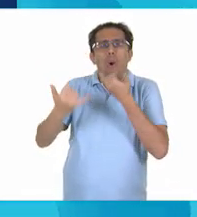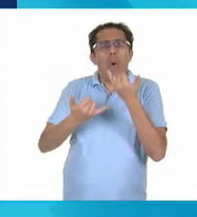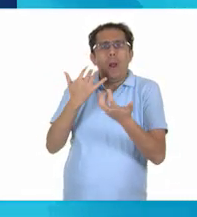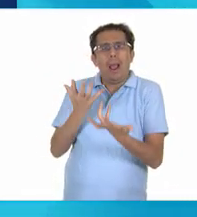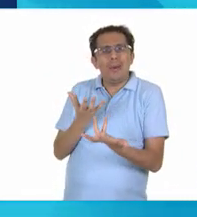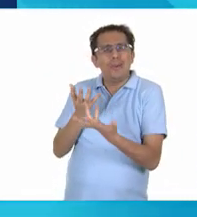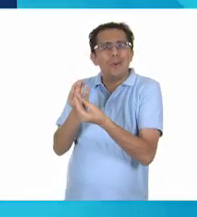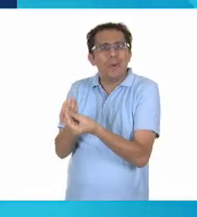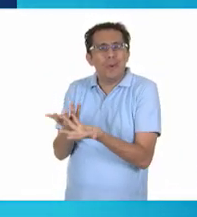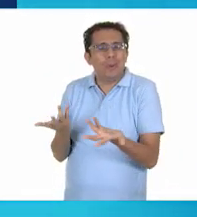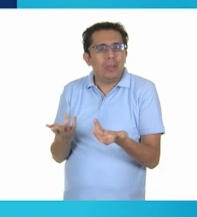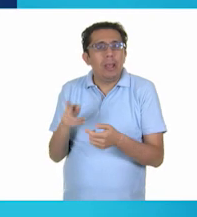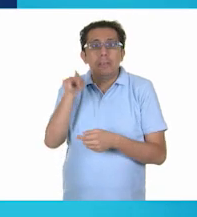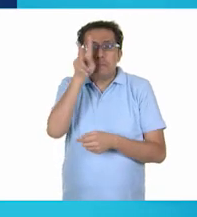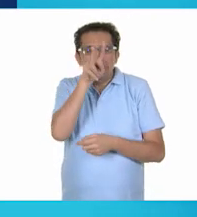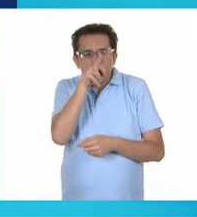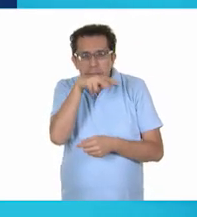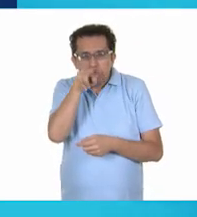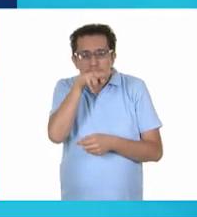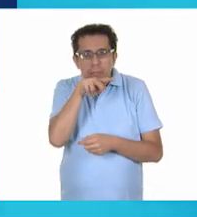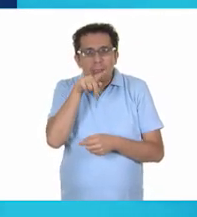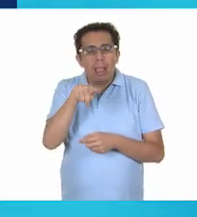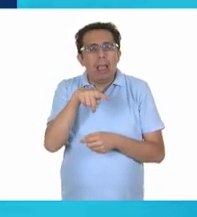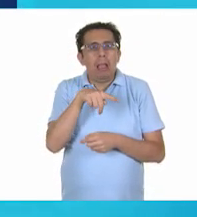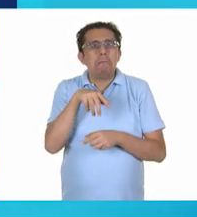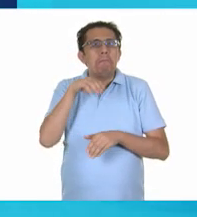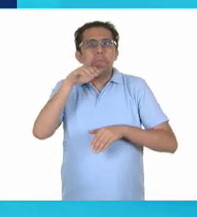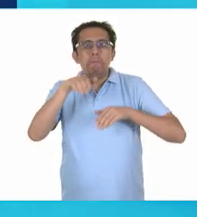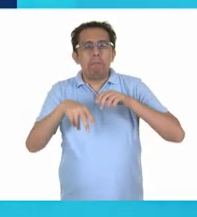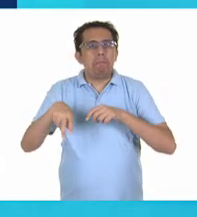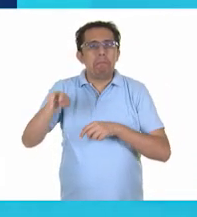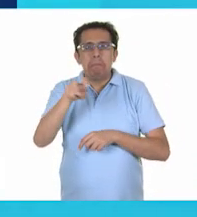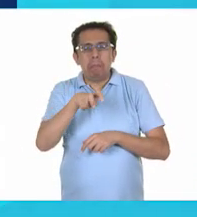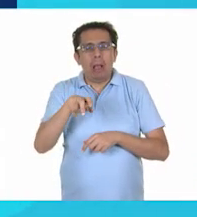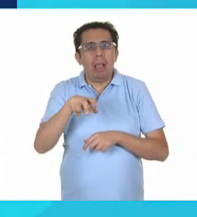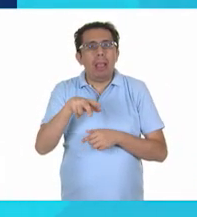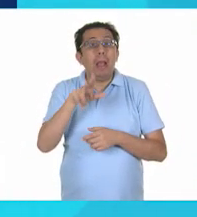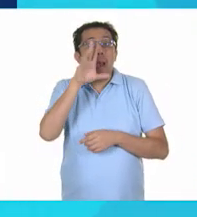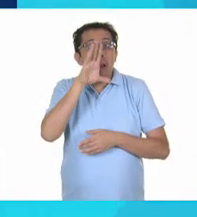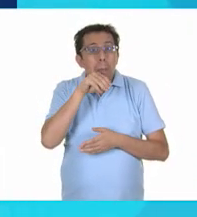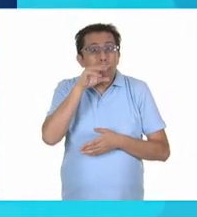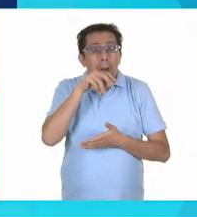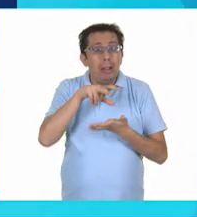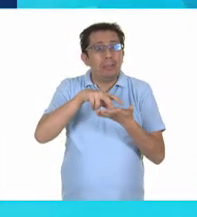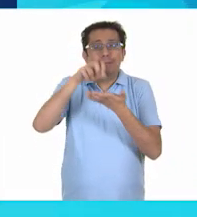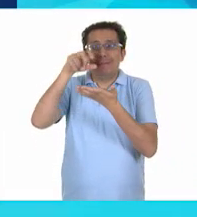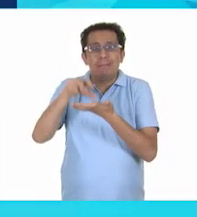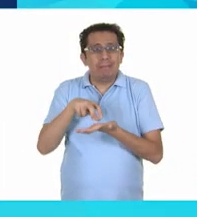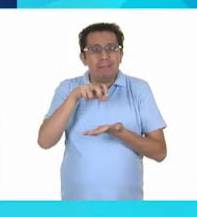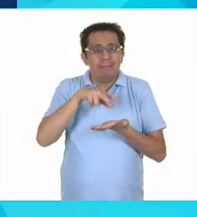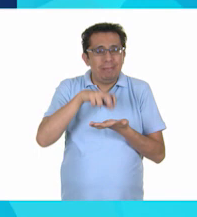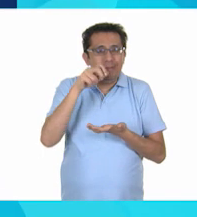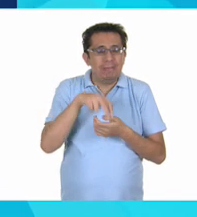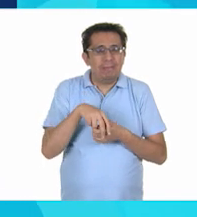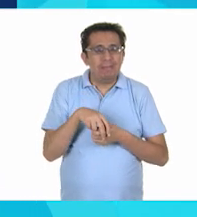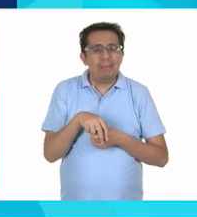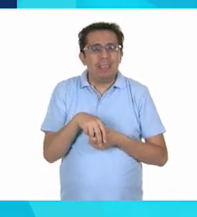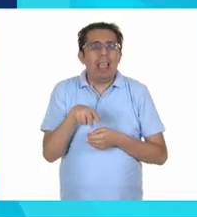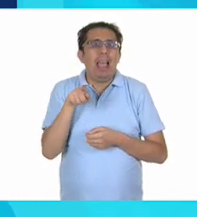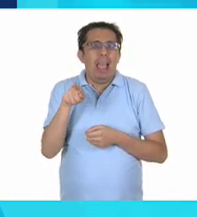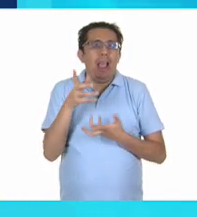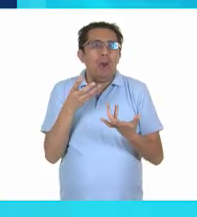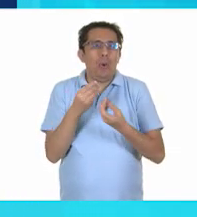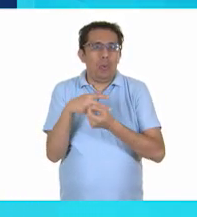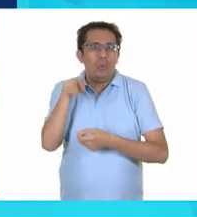serpiente solo quería jugar con él. La serpiente nadaba y el pato brincaba de